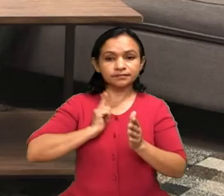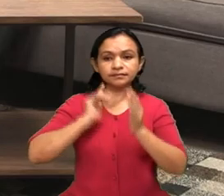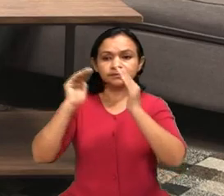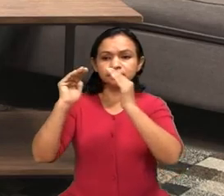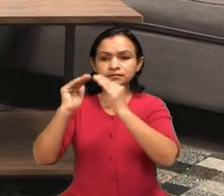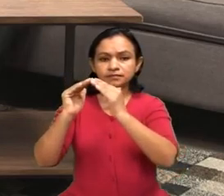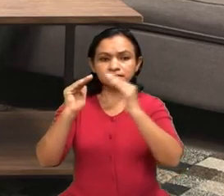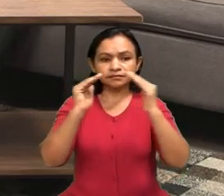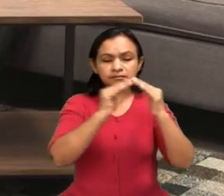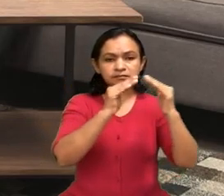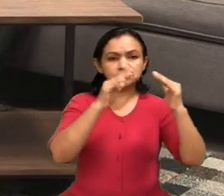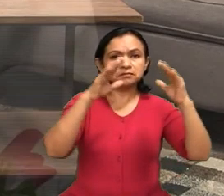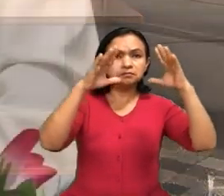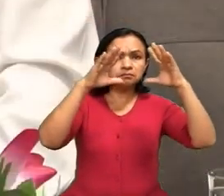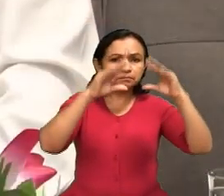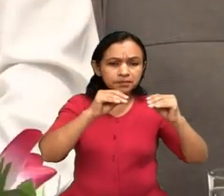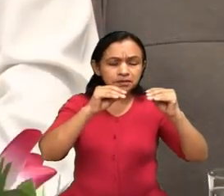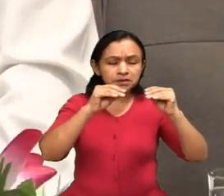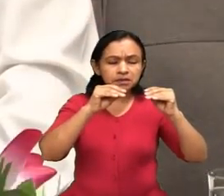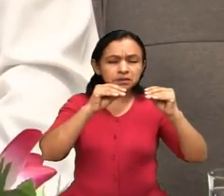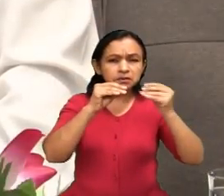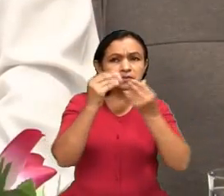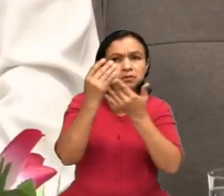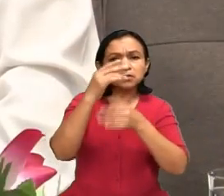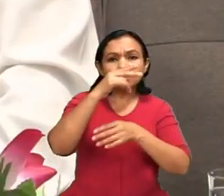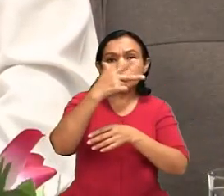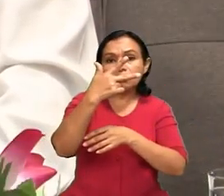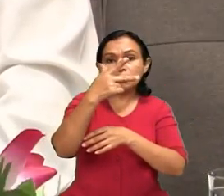oscuranas de 8 o